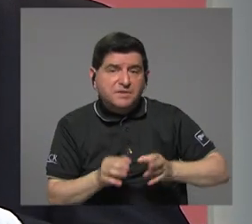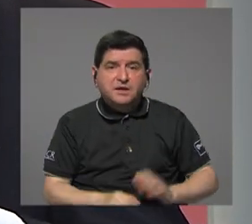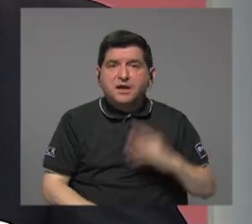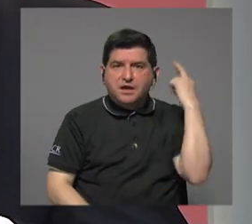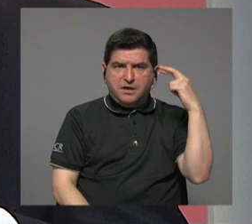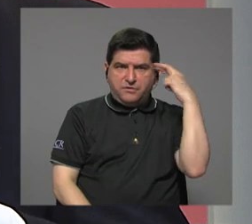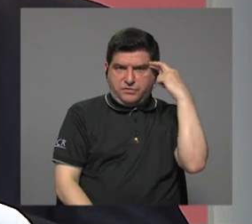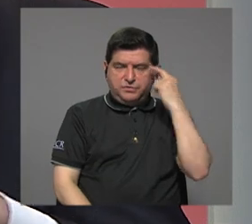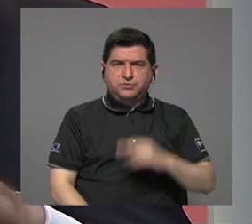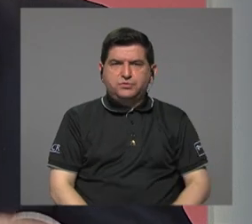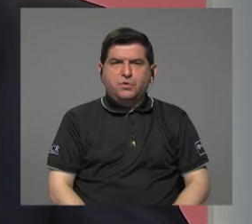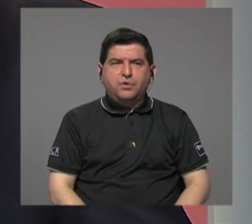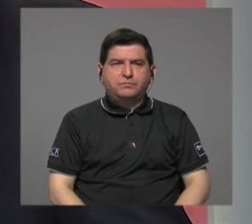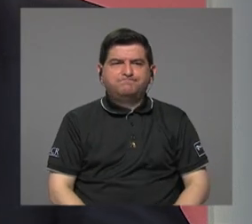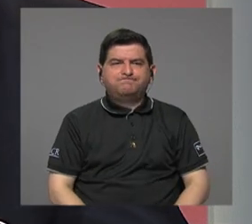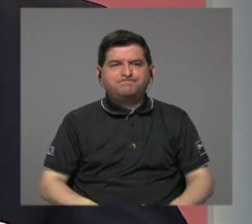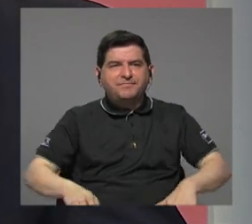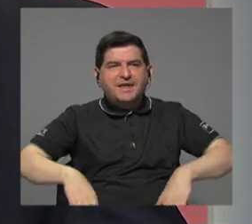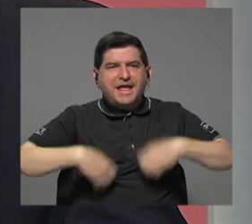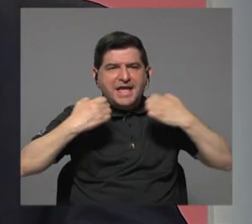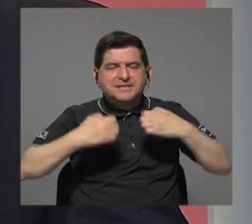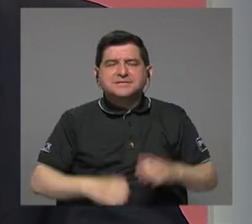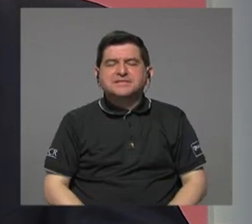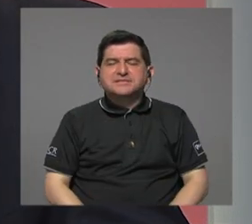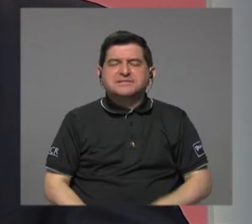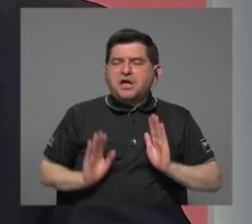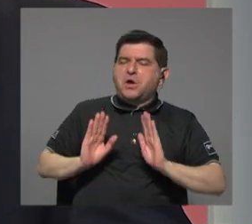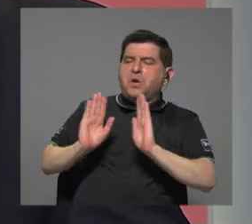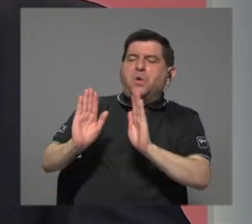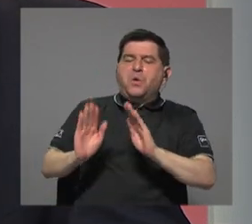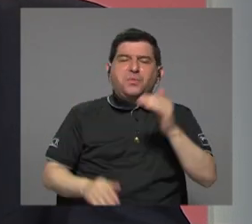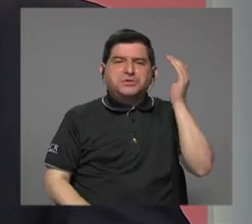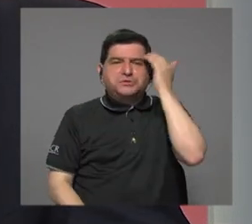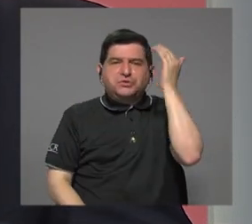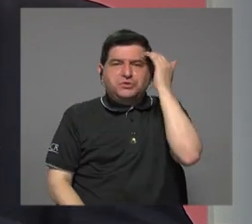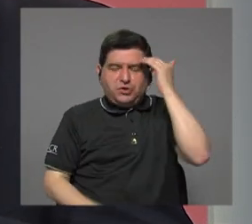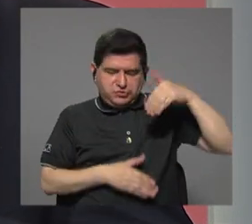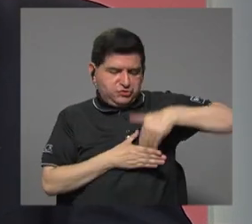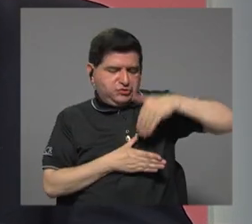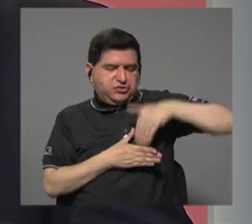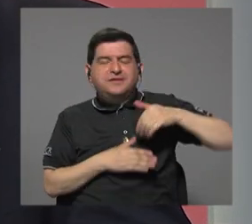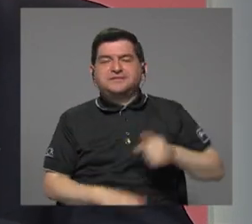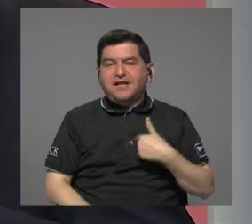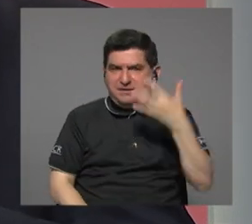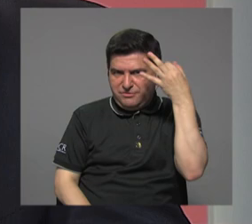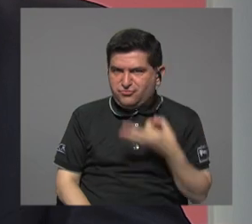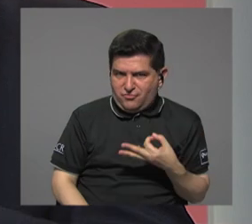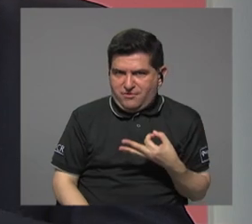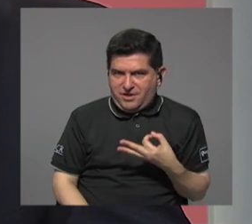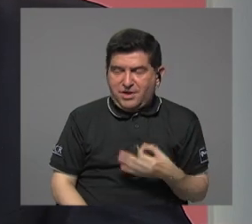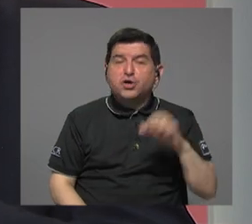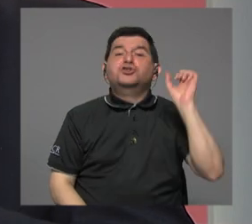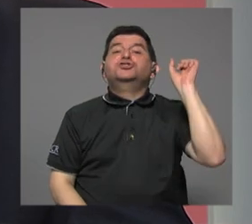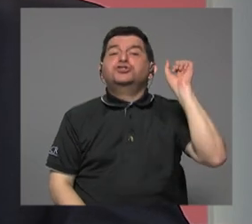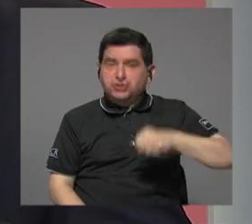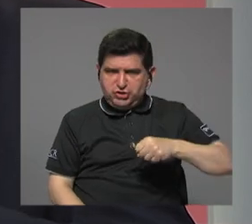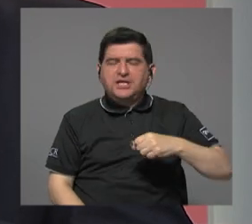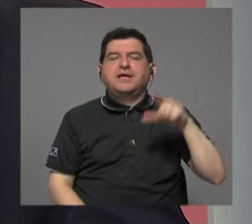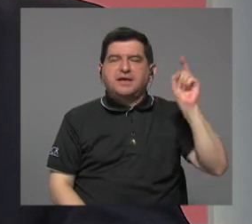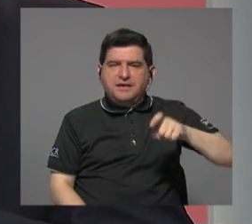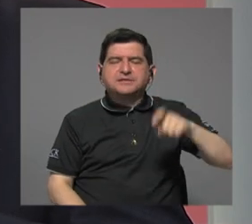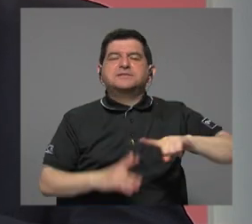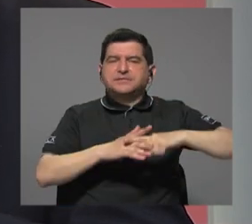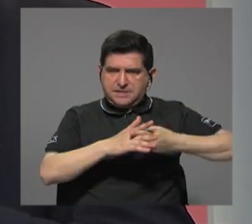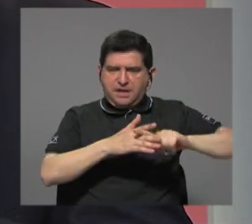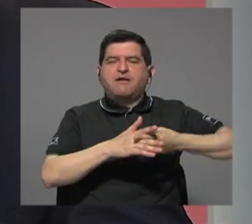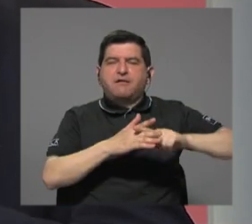éste hay un hay un asunto de objeción de conciencia internamente yo creo que si tenemos que hacer el ajuste